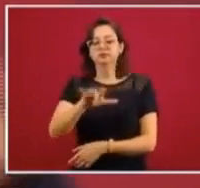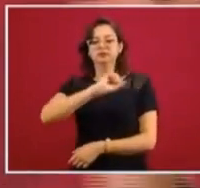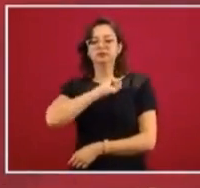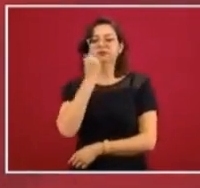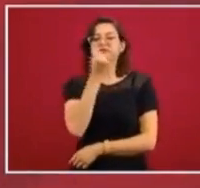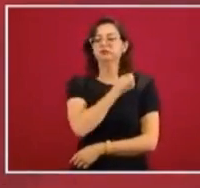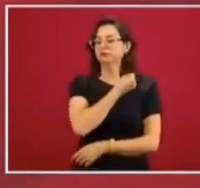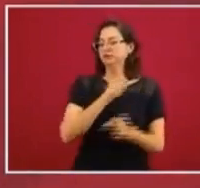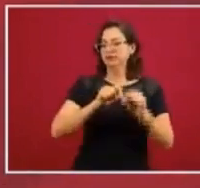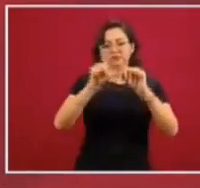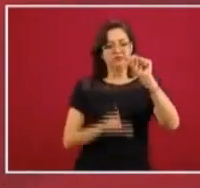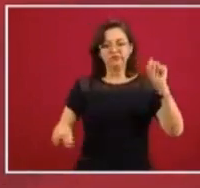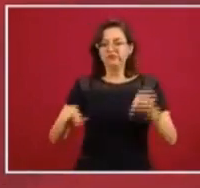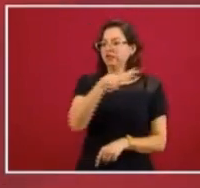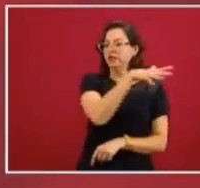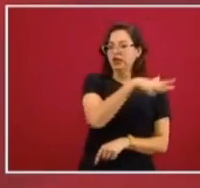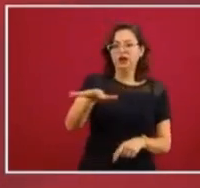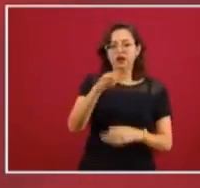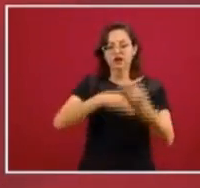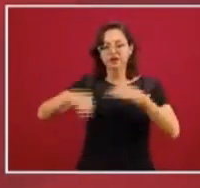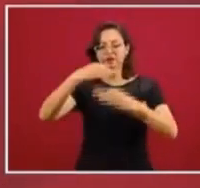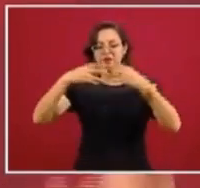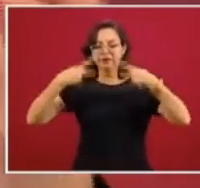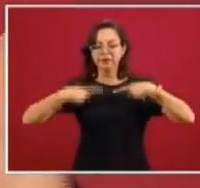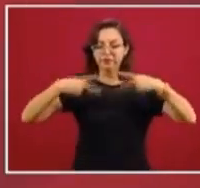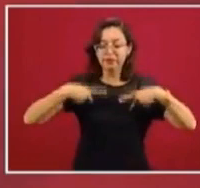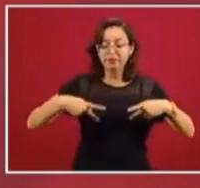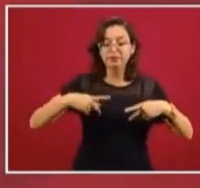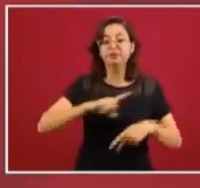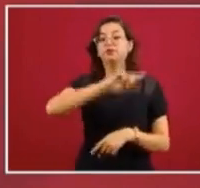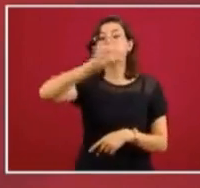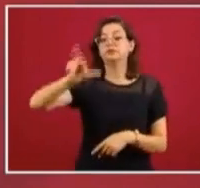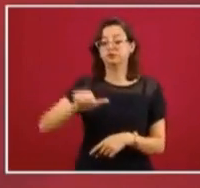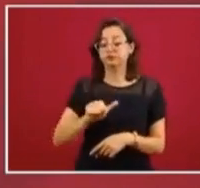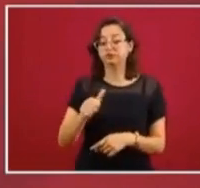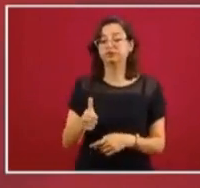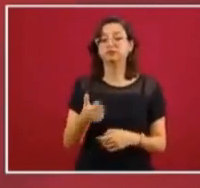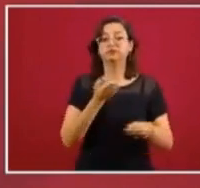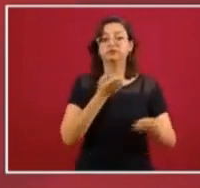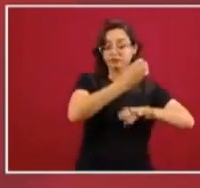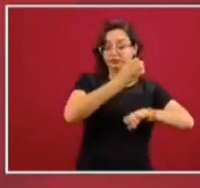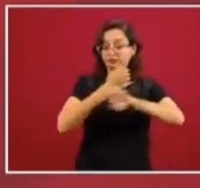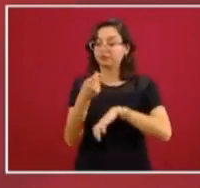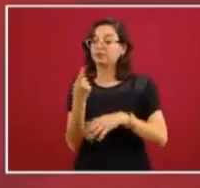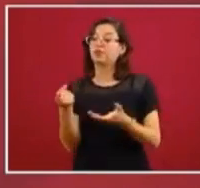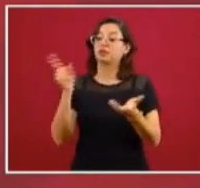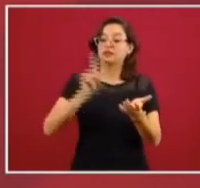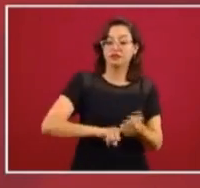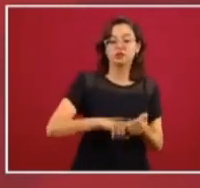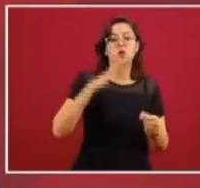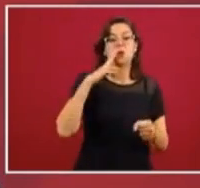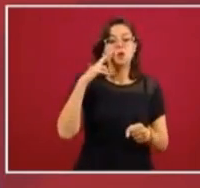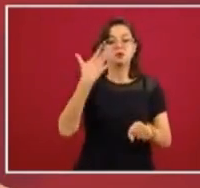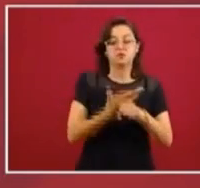son disposiciones generales para todo el territorio nacional. Después, las autoridades sanitarias estatales tienen también